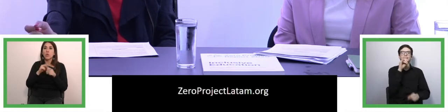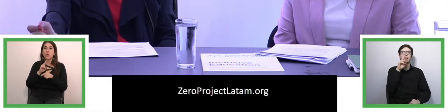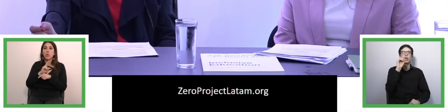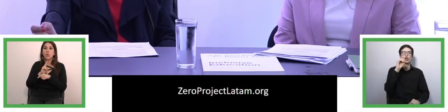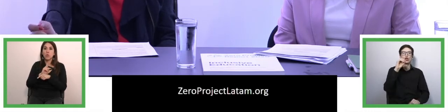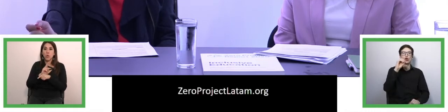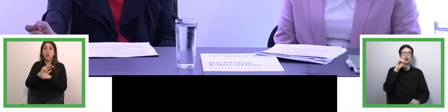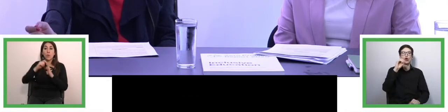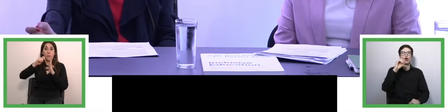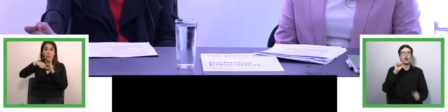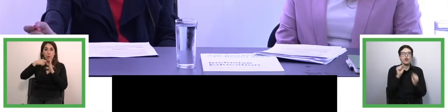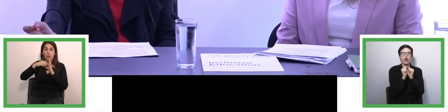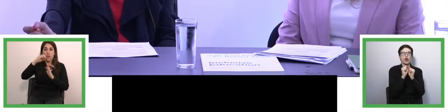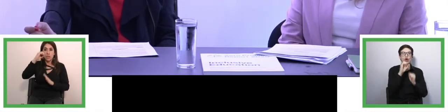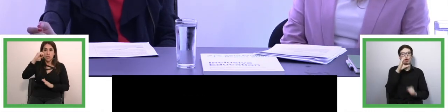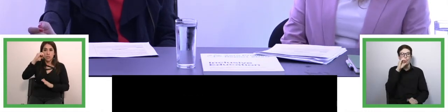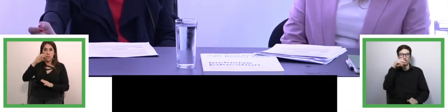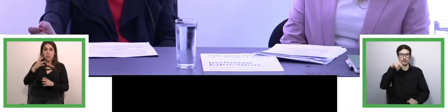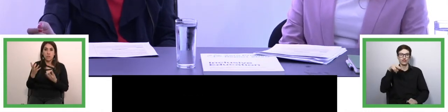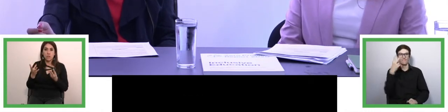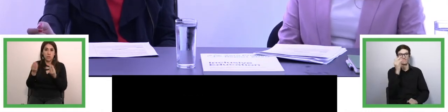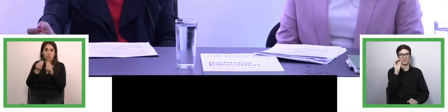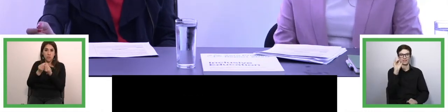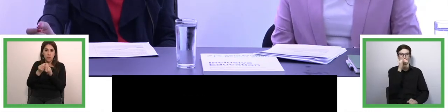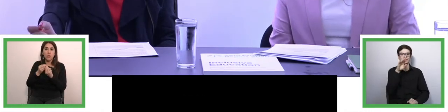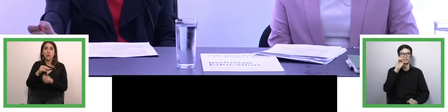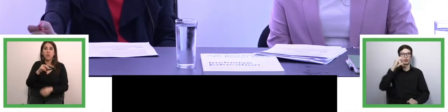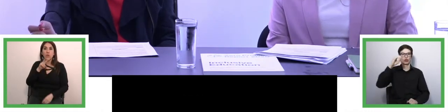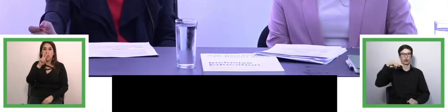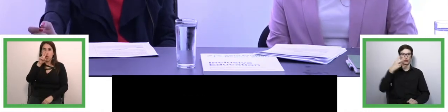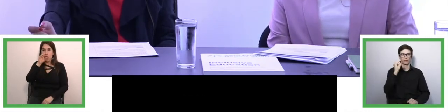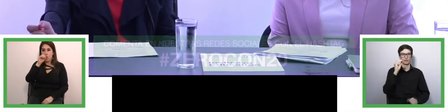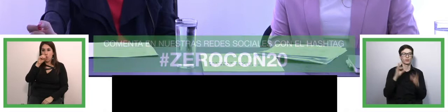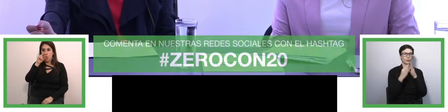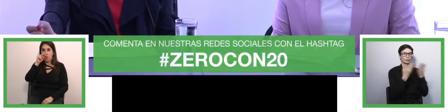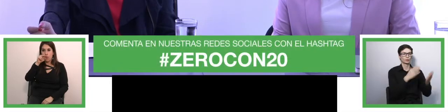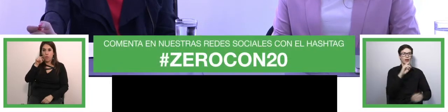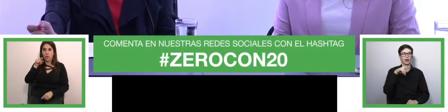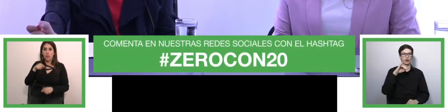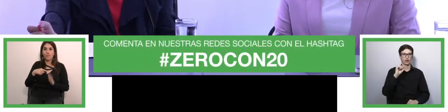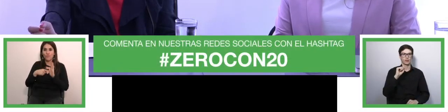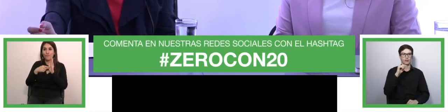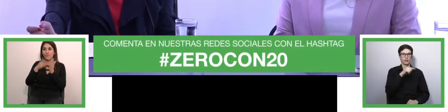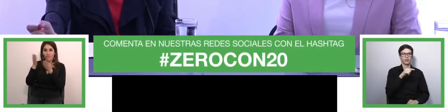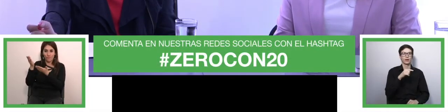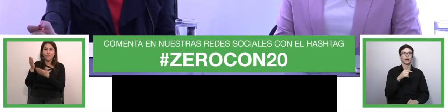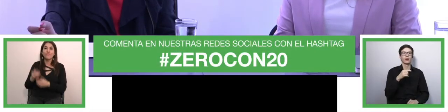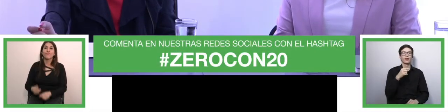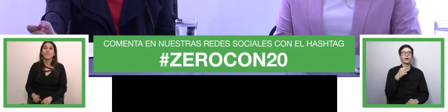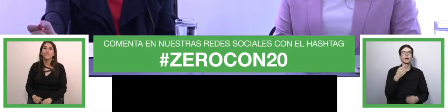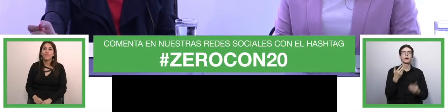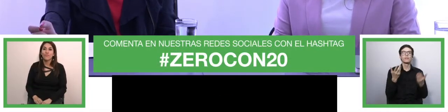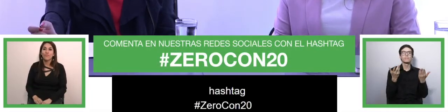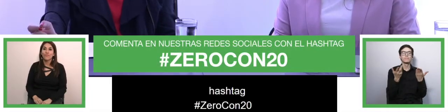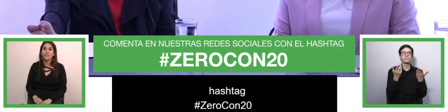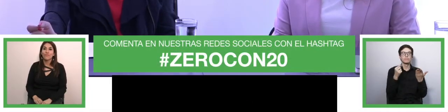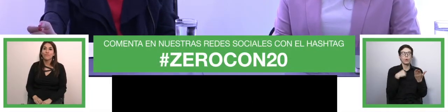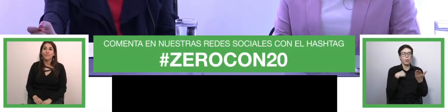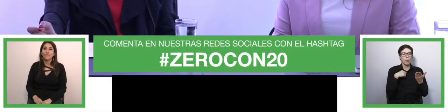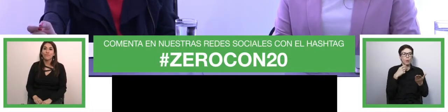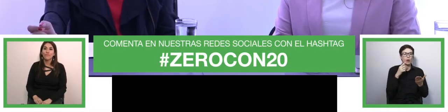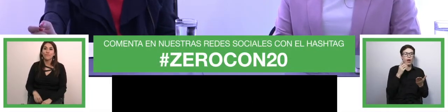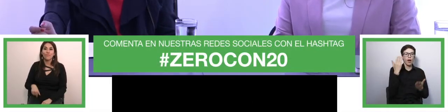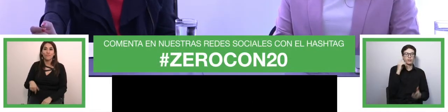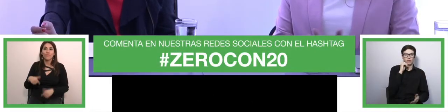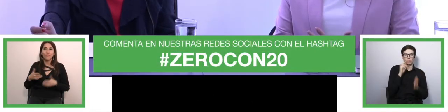#CiroCon20. Muchas gracias, Carolina. Bueno, y para aquellos que también no me pueden ver, quiero